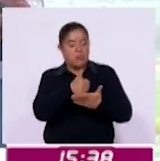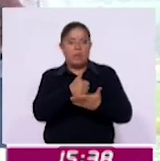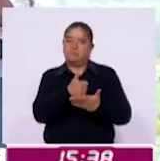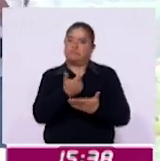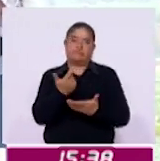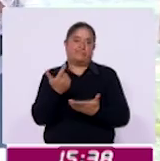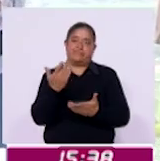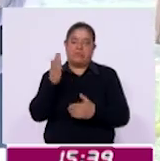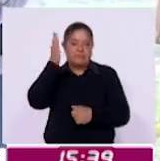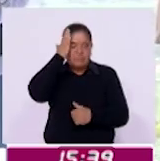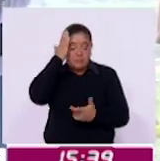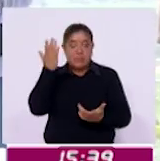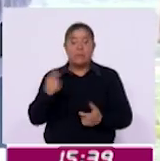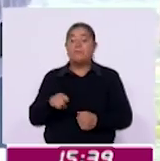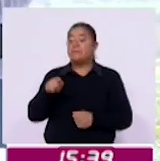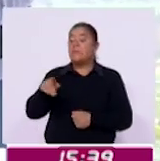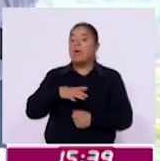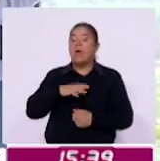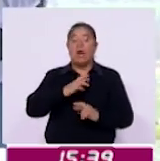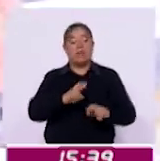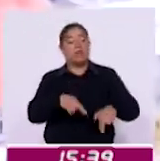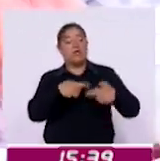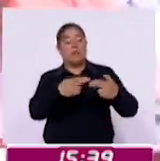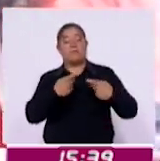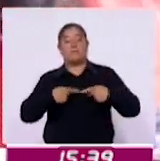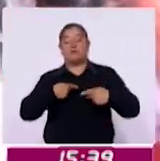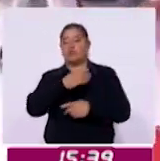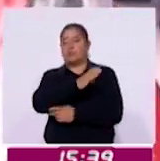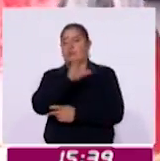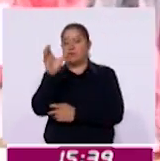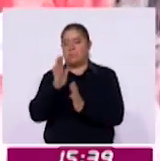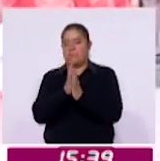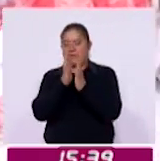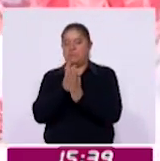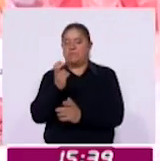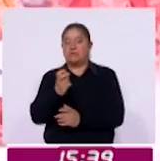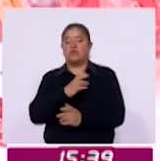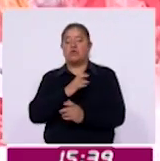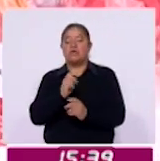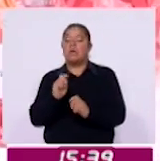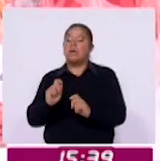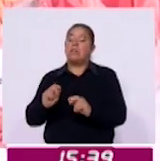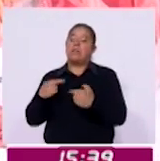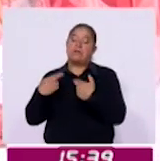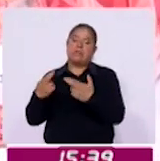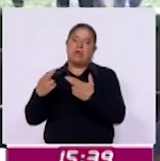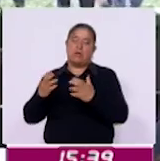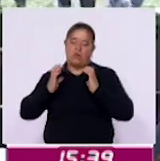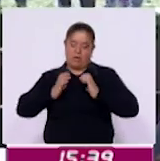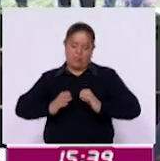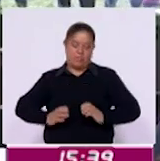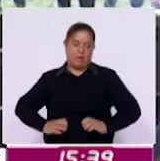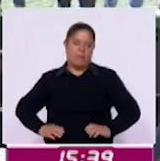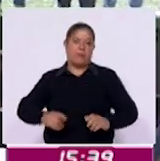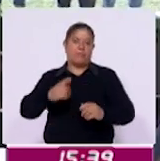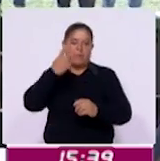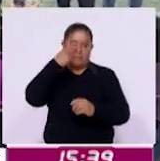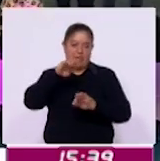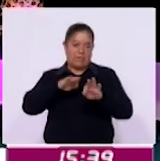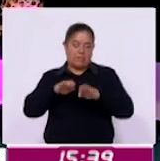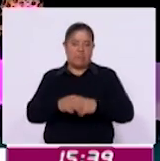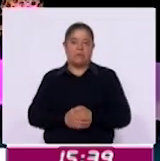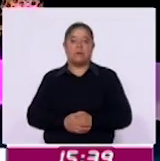la mandataria entregó paquetes de trabajo a los jornaleros que participarán en esta estrategia. Para Corazit Noticias, Beatriz